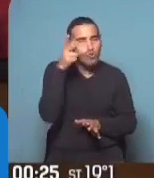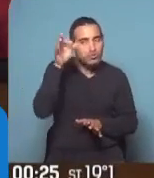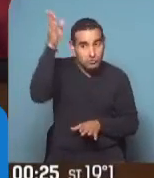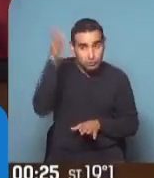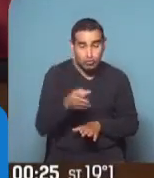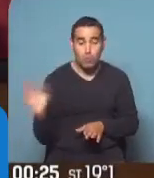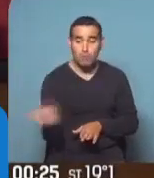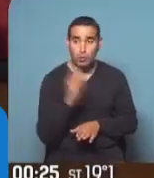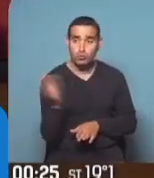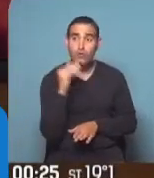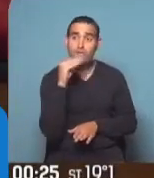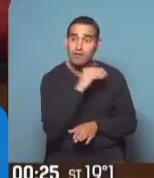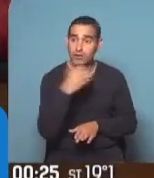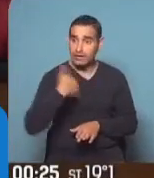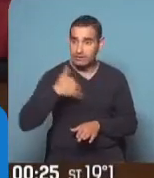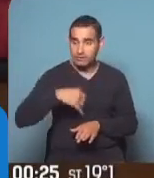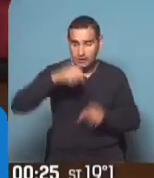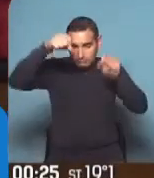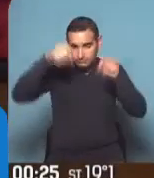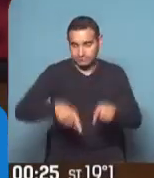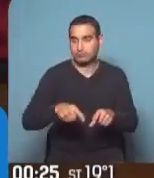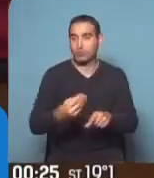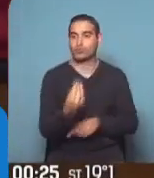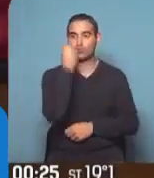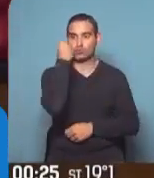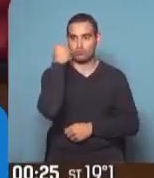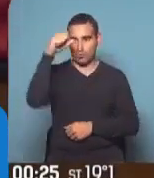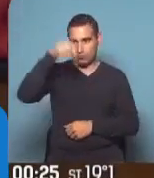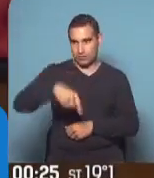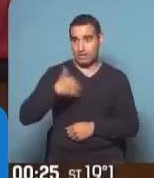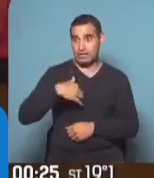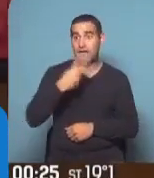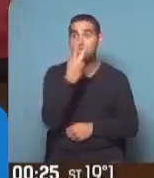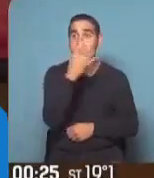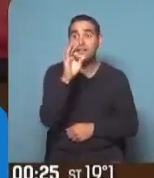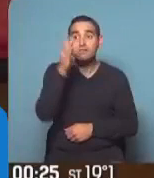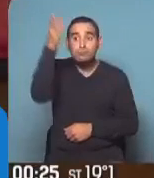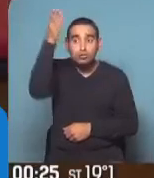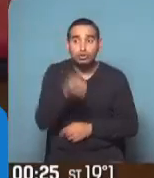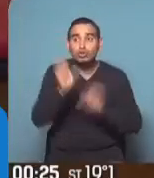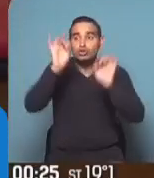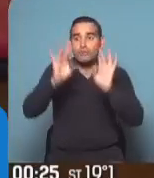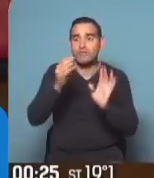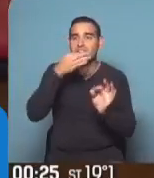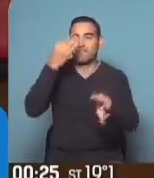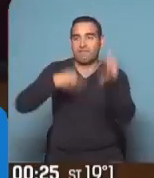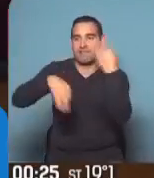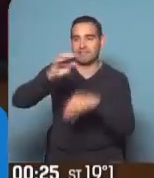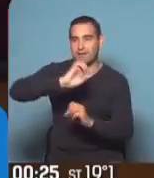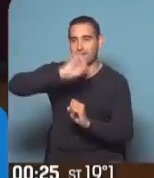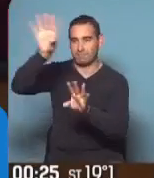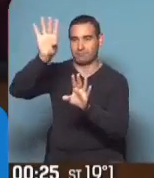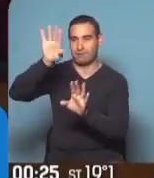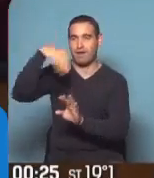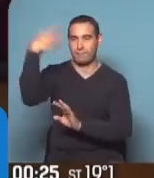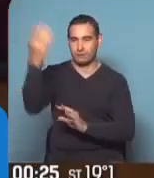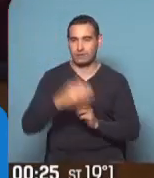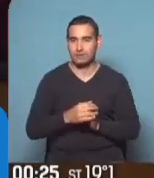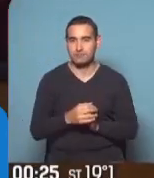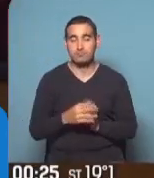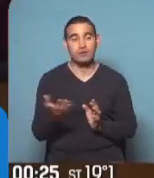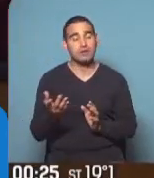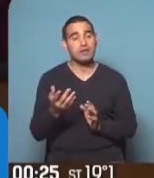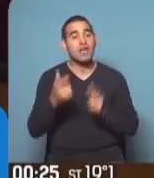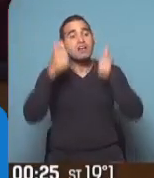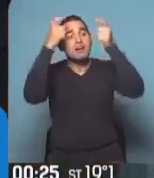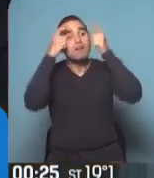producción argentina se consume en el mercado interno. El 20% solamente es el que se vende al extranjero. ¿Y el Cabernet